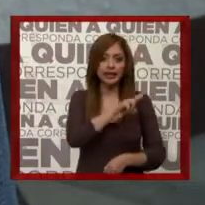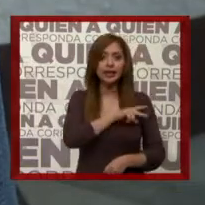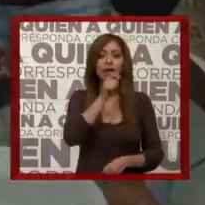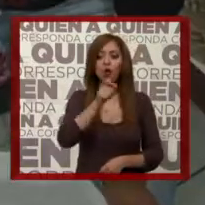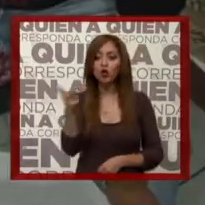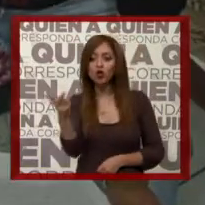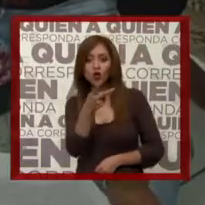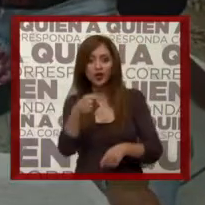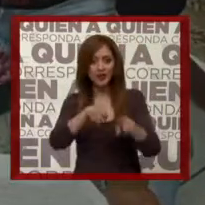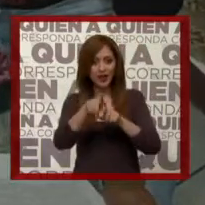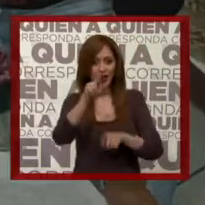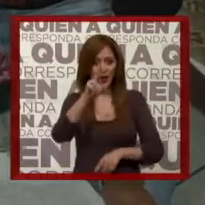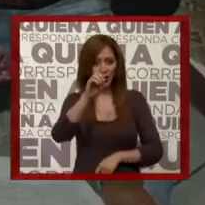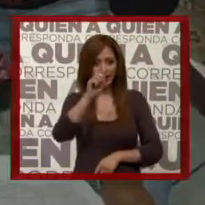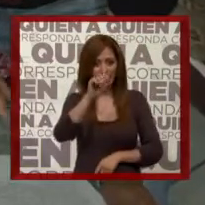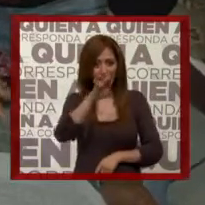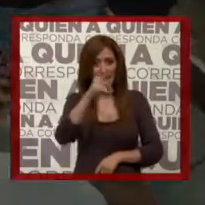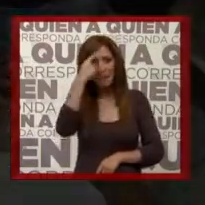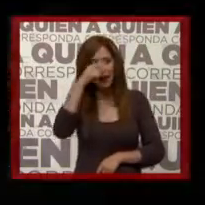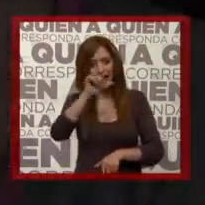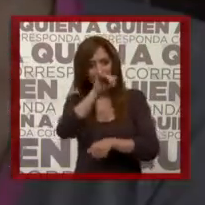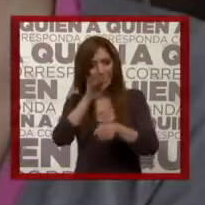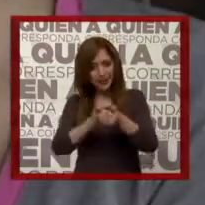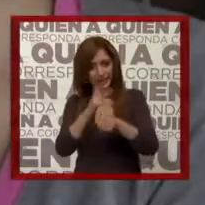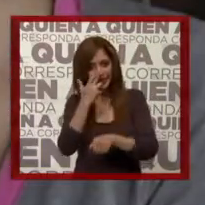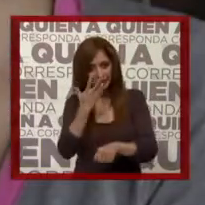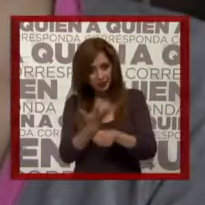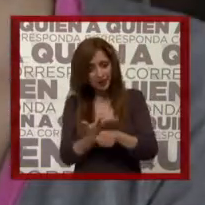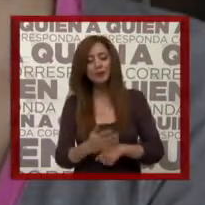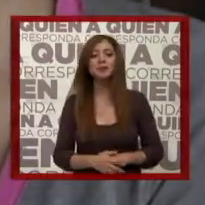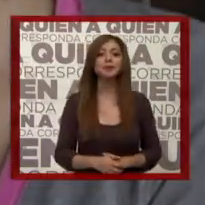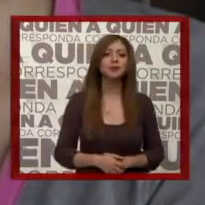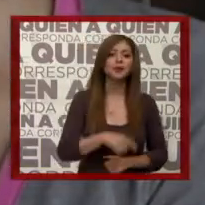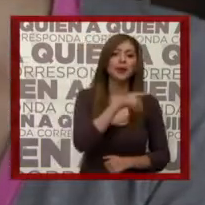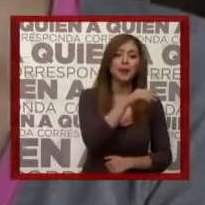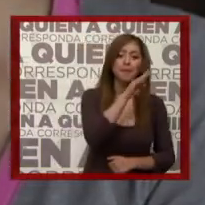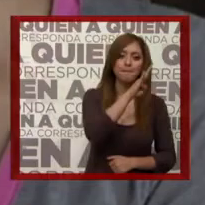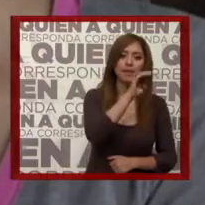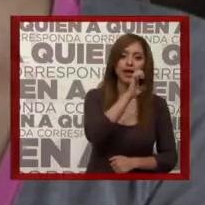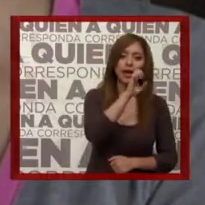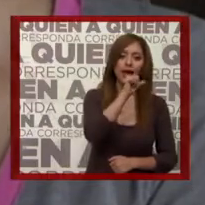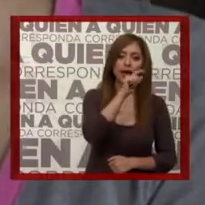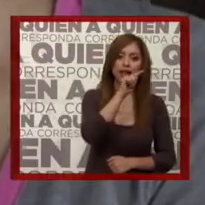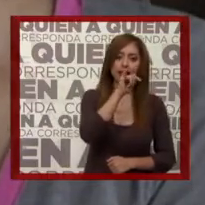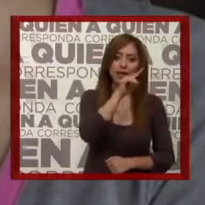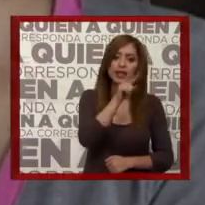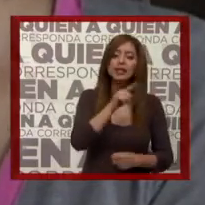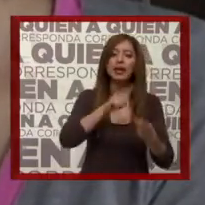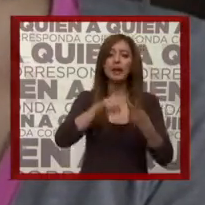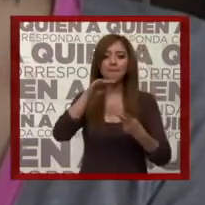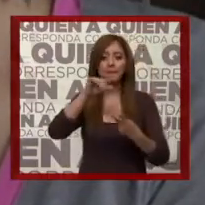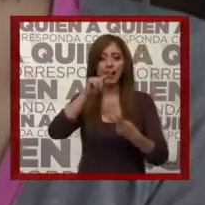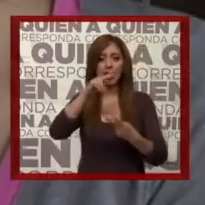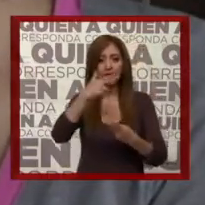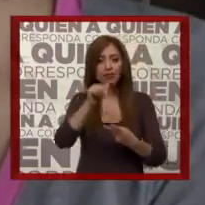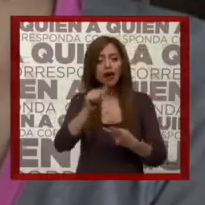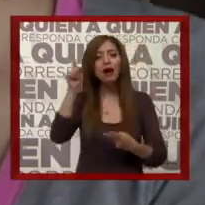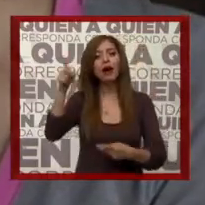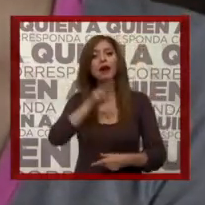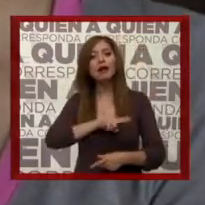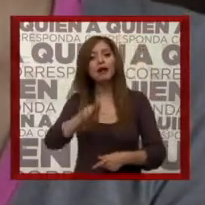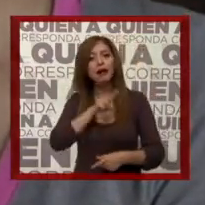de Rosalba quienes se hacen cargo de administrarla. Beatriz y Marta, ellas rentaban la